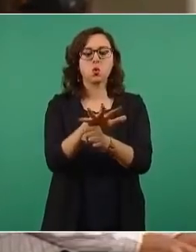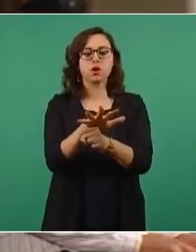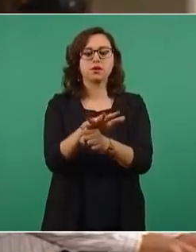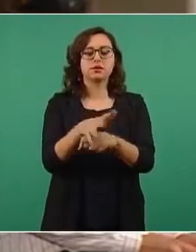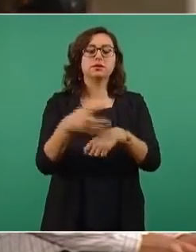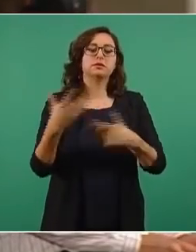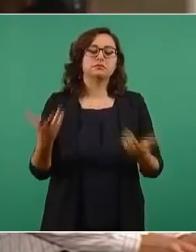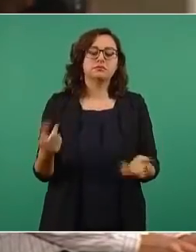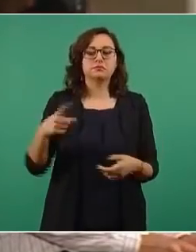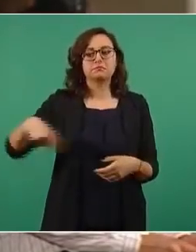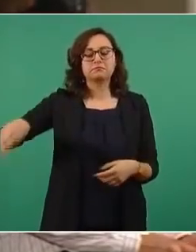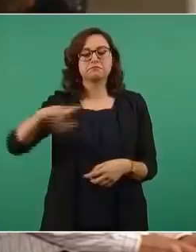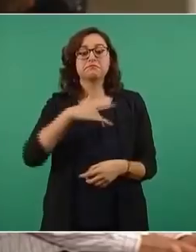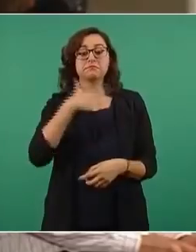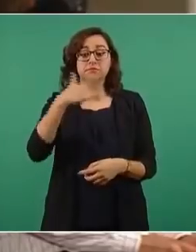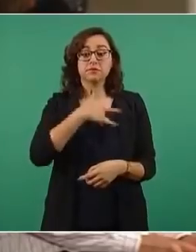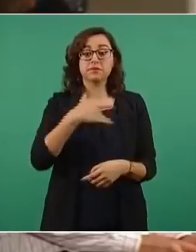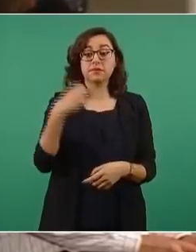para hacer el examen,